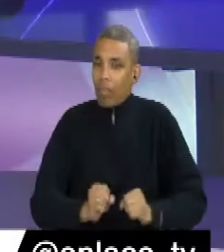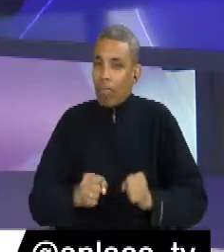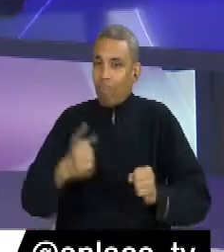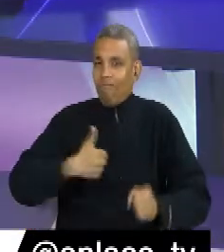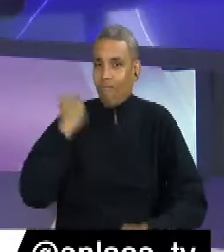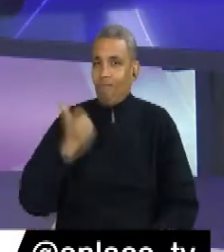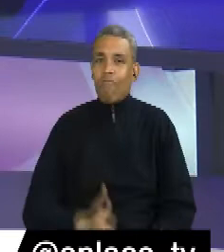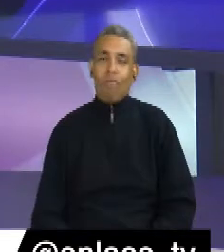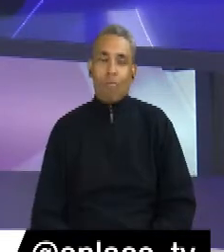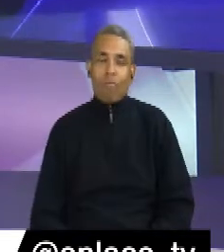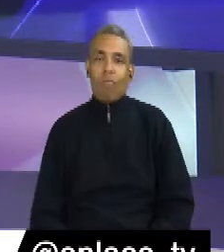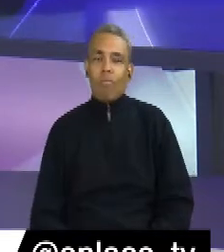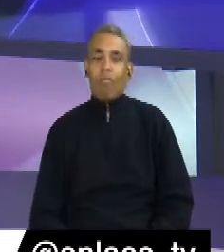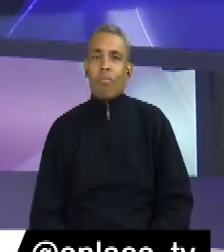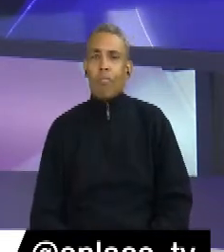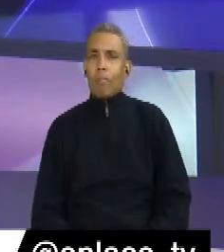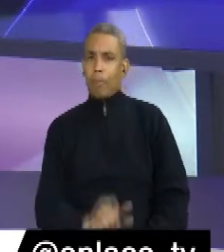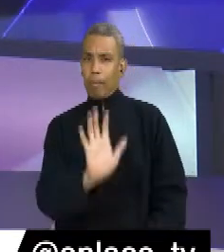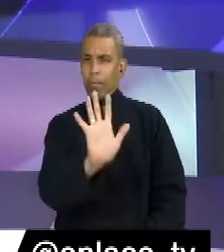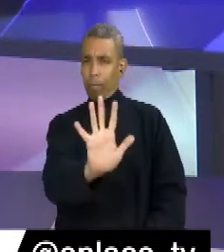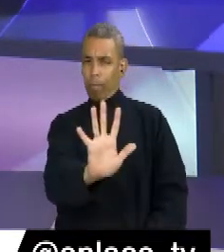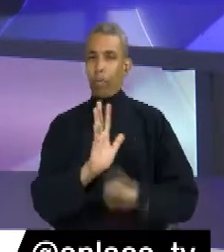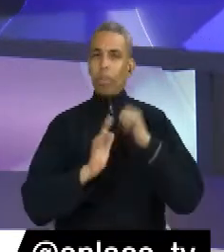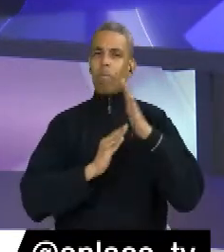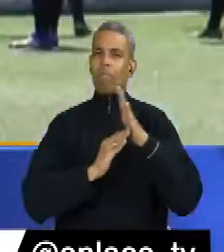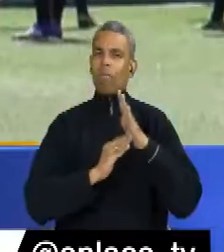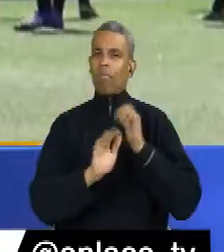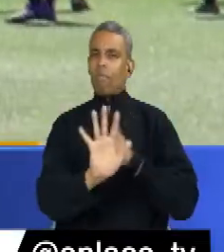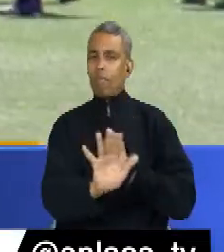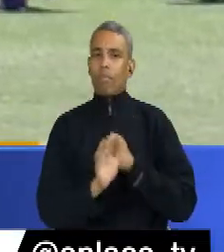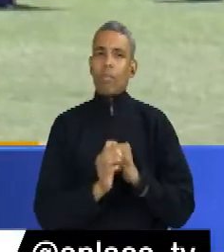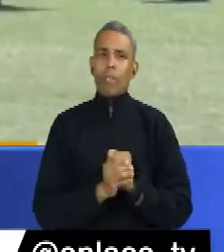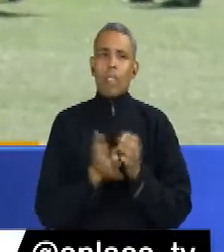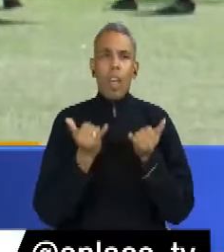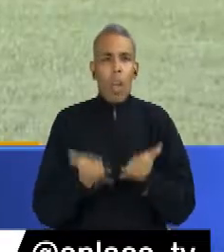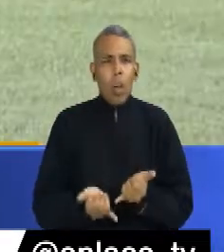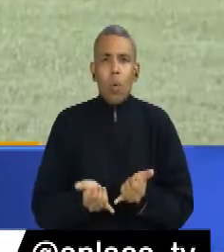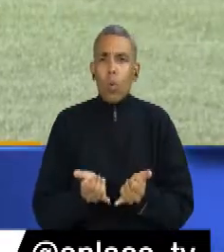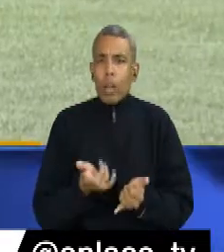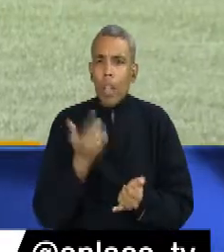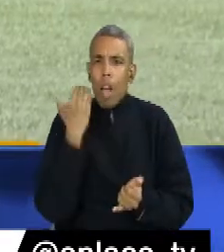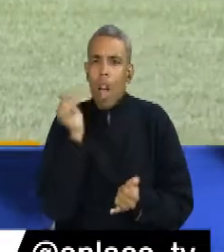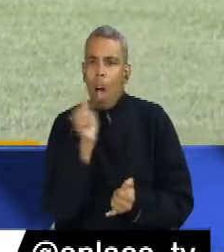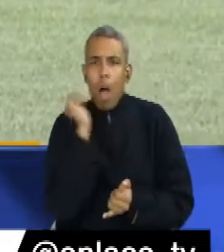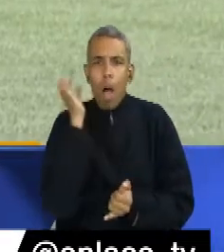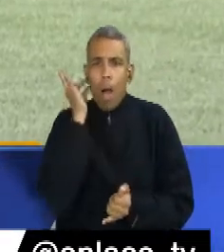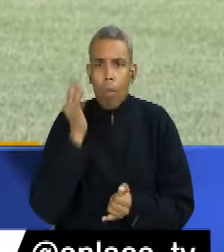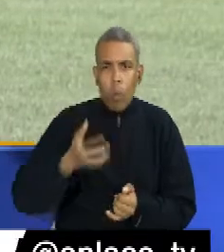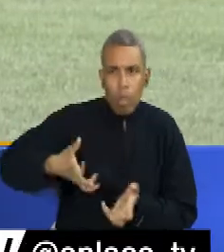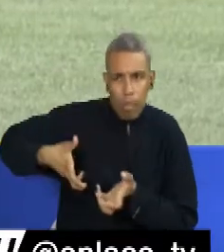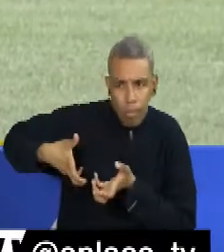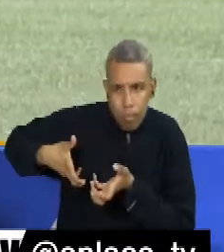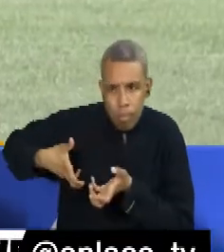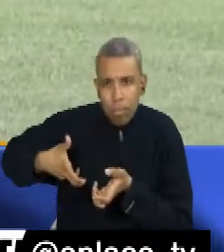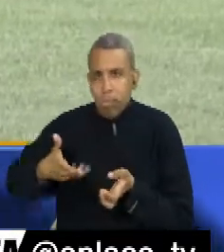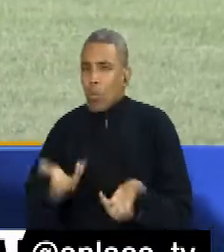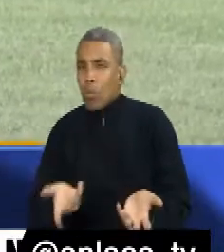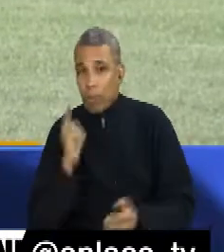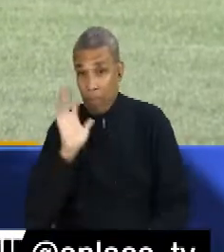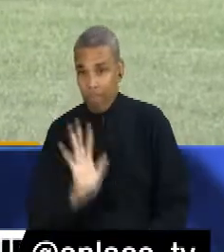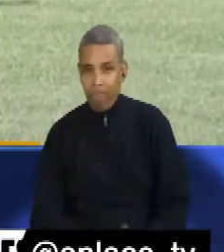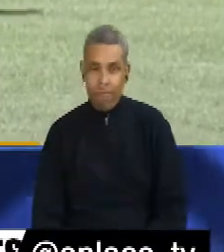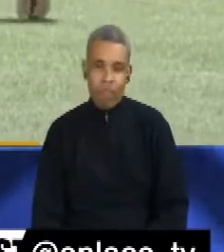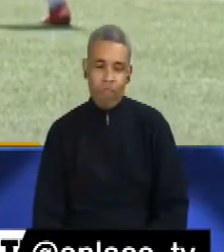Espere al regreso de la pausa información sobre los encuentros de rugby femenino que se juegan en la cancha La Cotraeco.